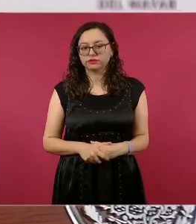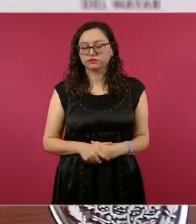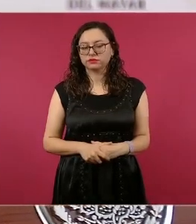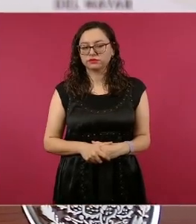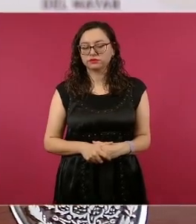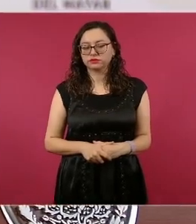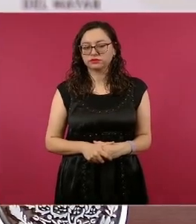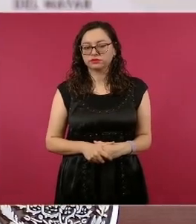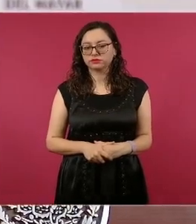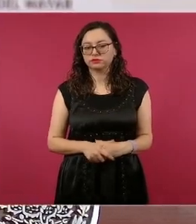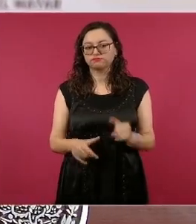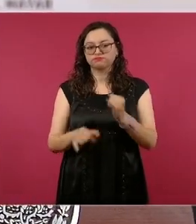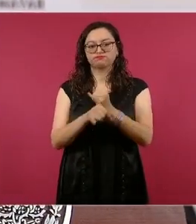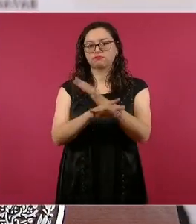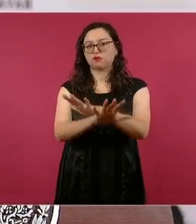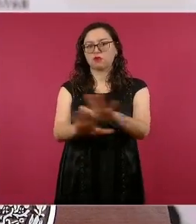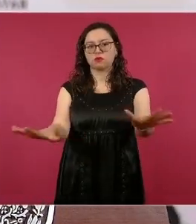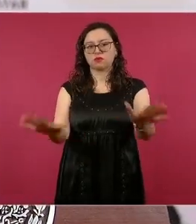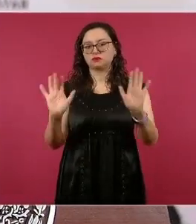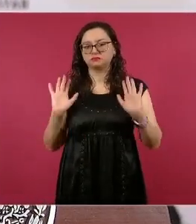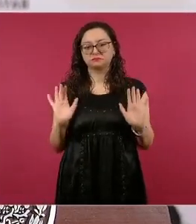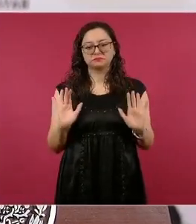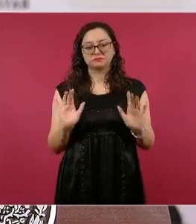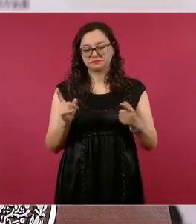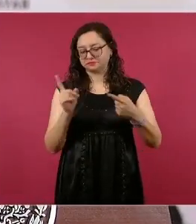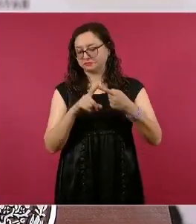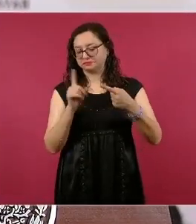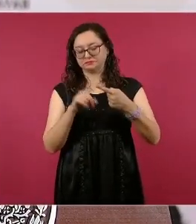es informar,